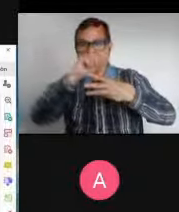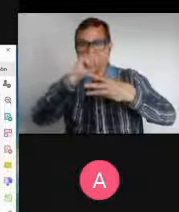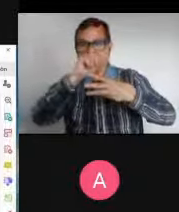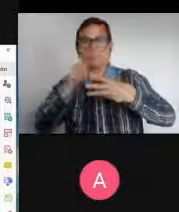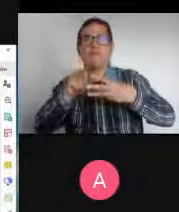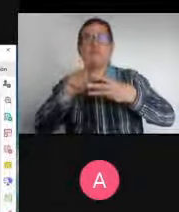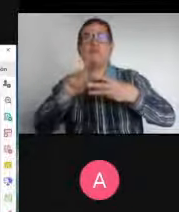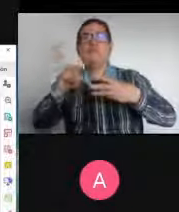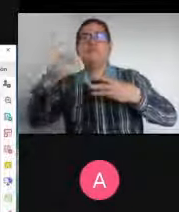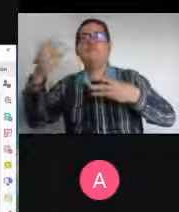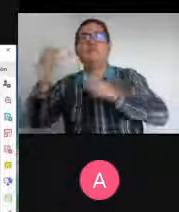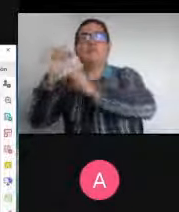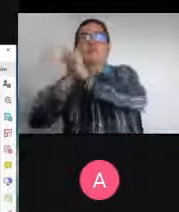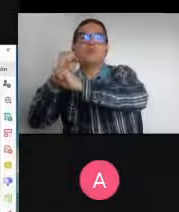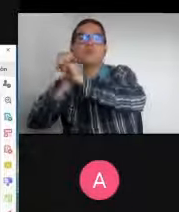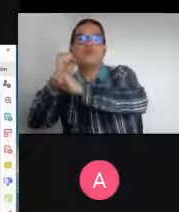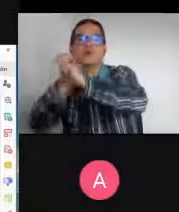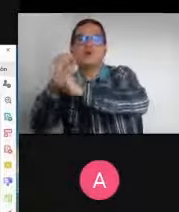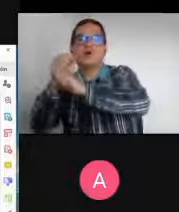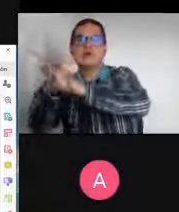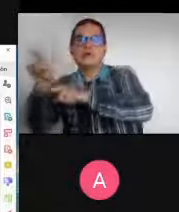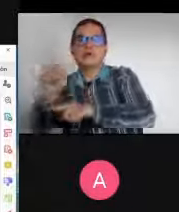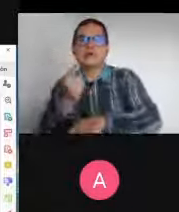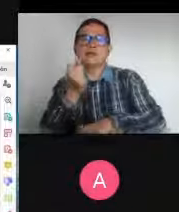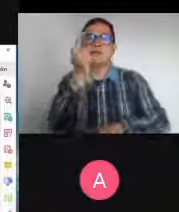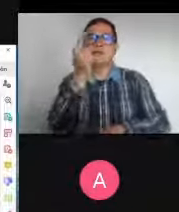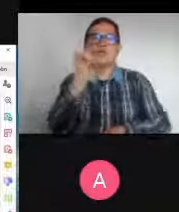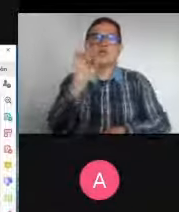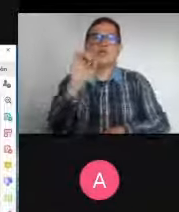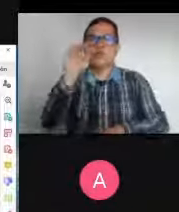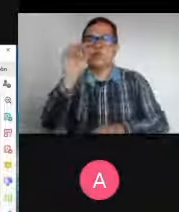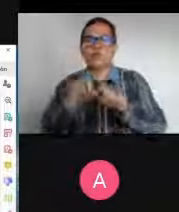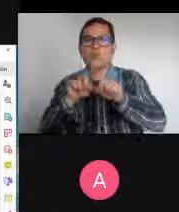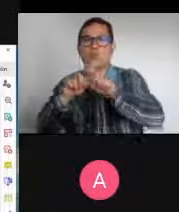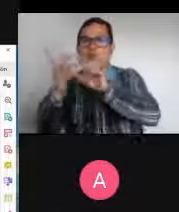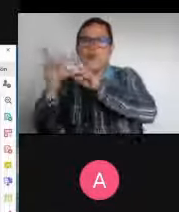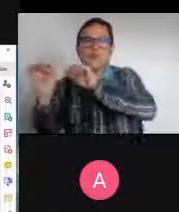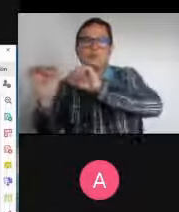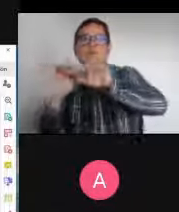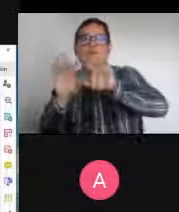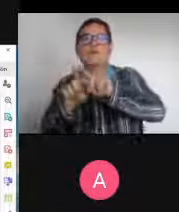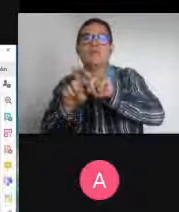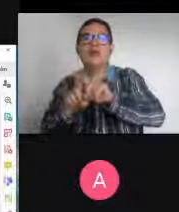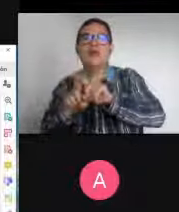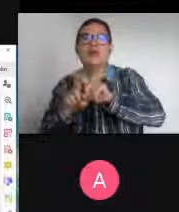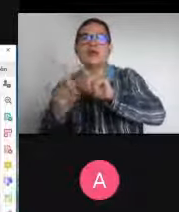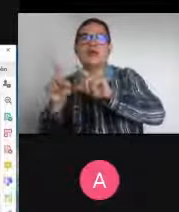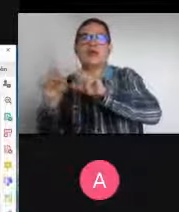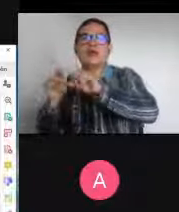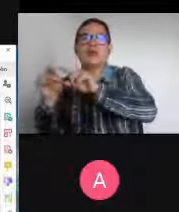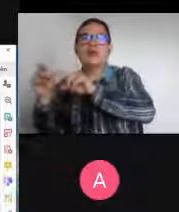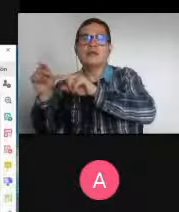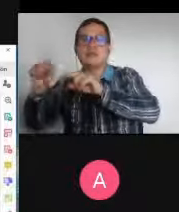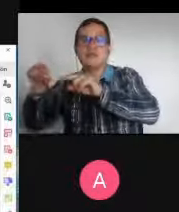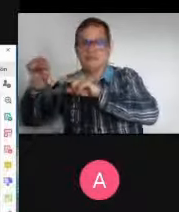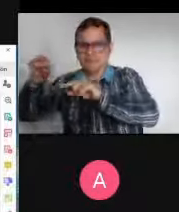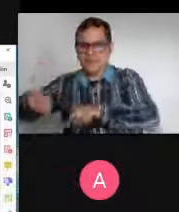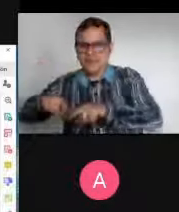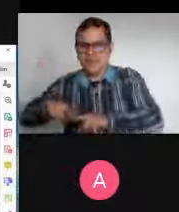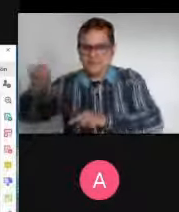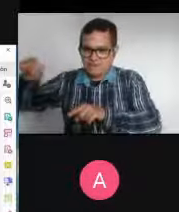motor, tenemos nuestro diodo. Recordemos que la franjita blanca nos dice en qué sentido conduce. Entonces, en este caso, este conduce de abajo hacia